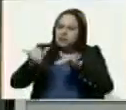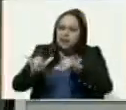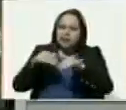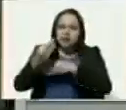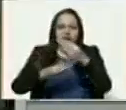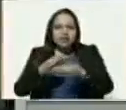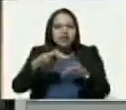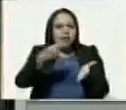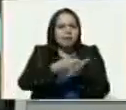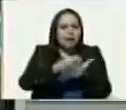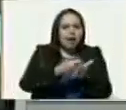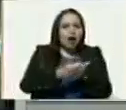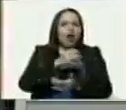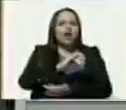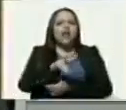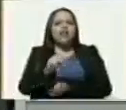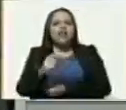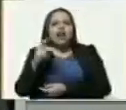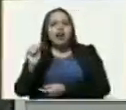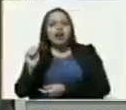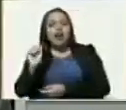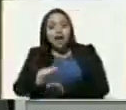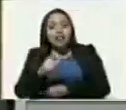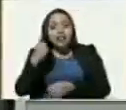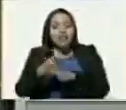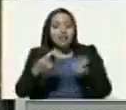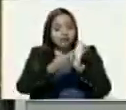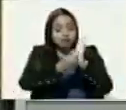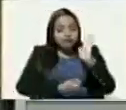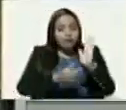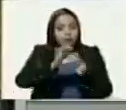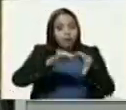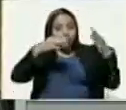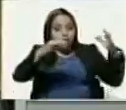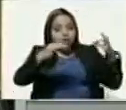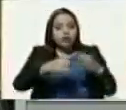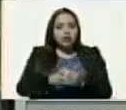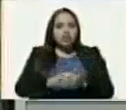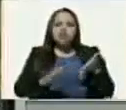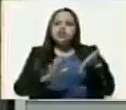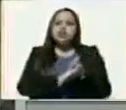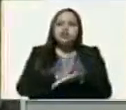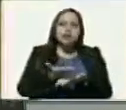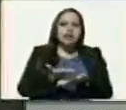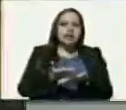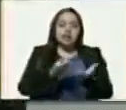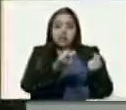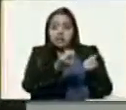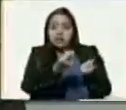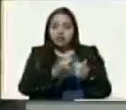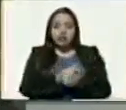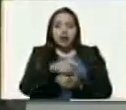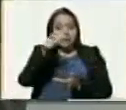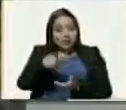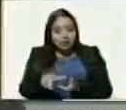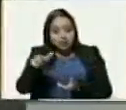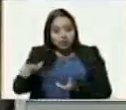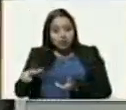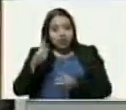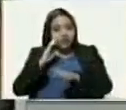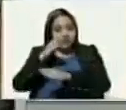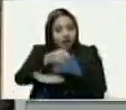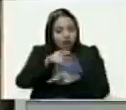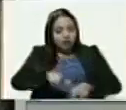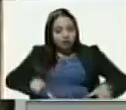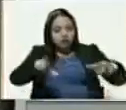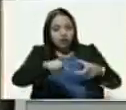impuestos que lo que tiene que estar es reflejado en la factura, y es sobre las divisas. Si una persona va a un comercio y